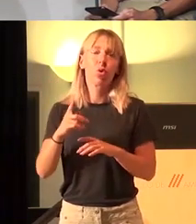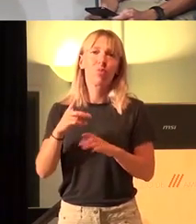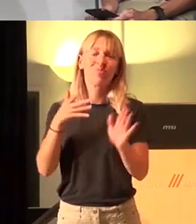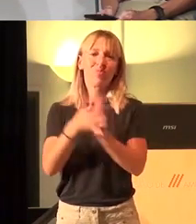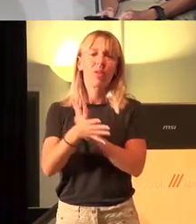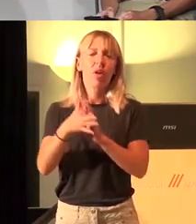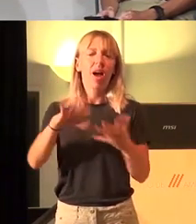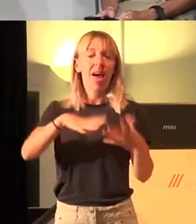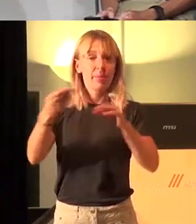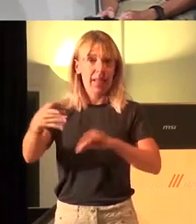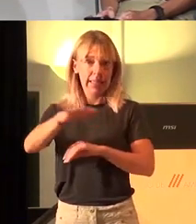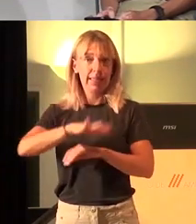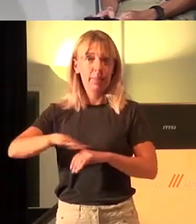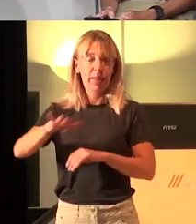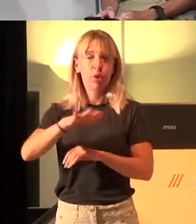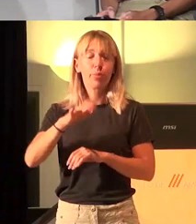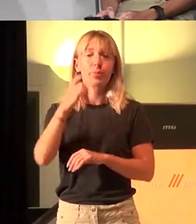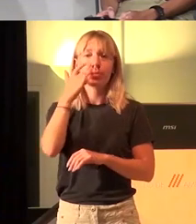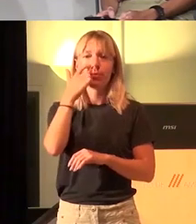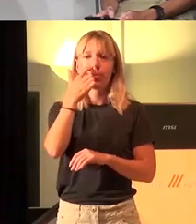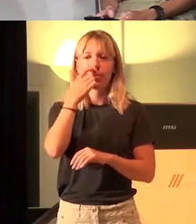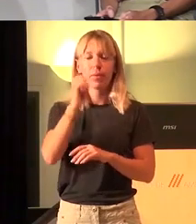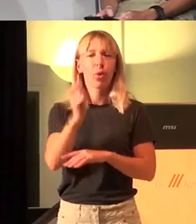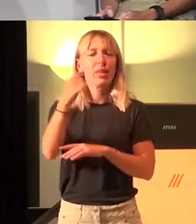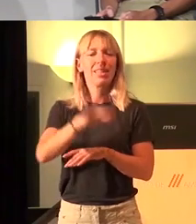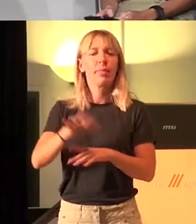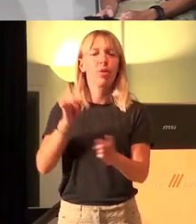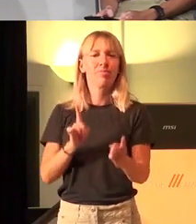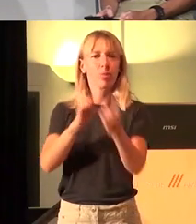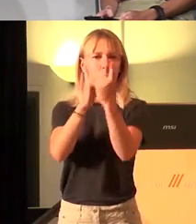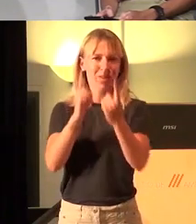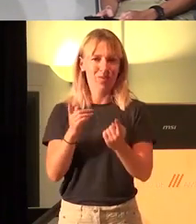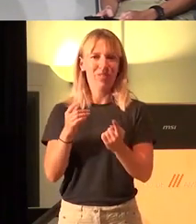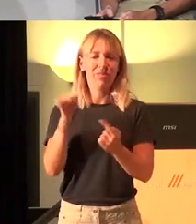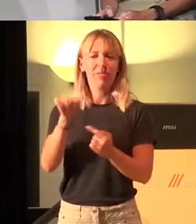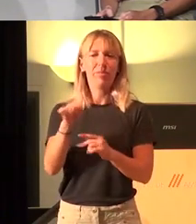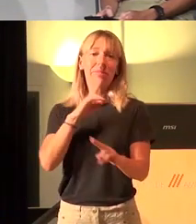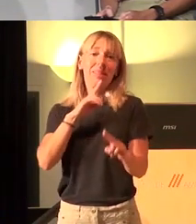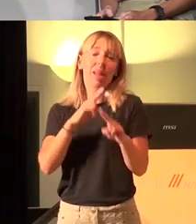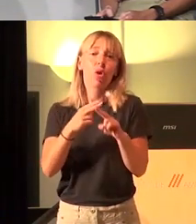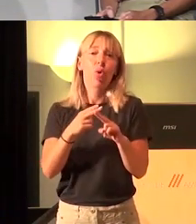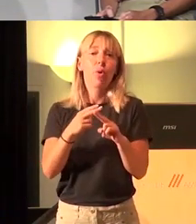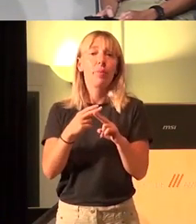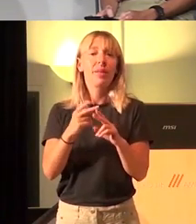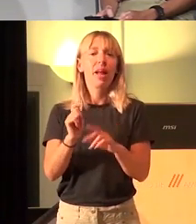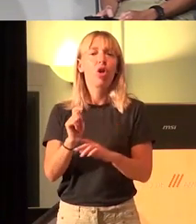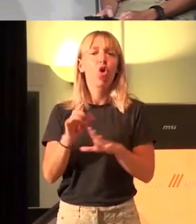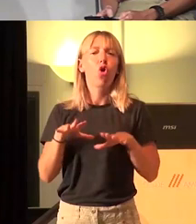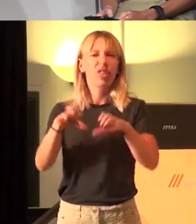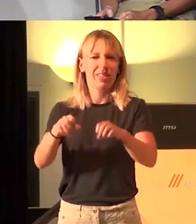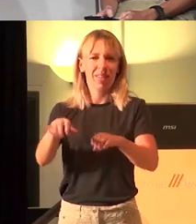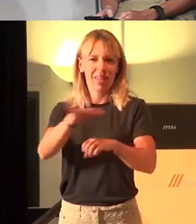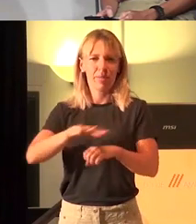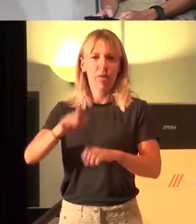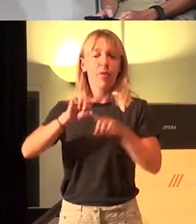consistido en adaptar el espacio para lograr un espacio de encuentro, lo que ellos denominan conquistar espacios. Esas